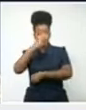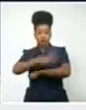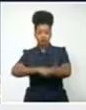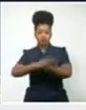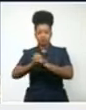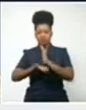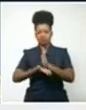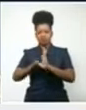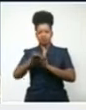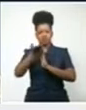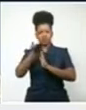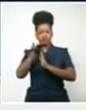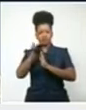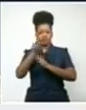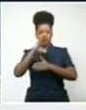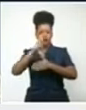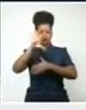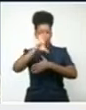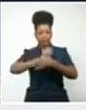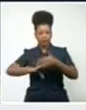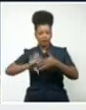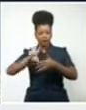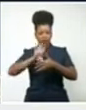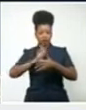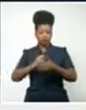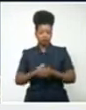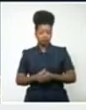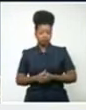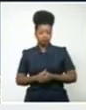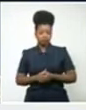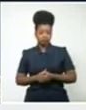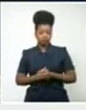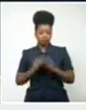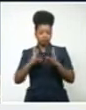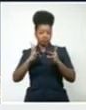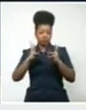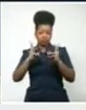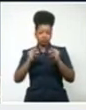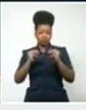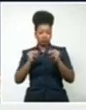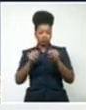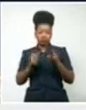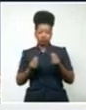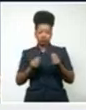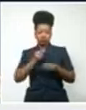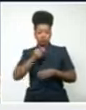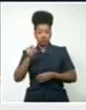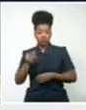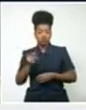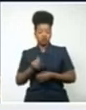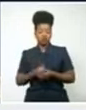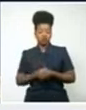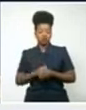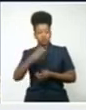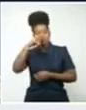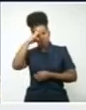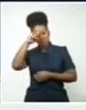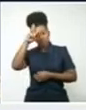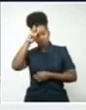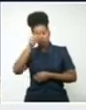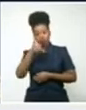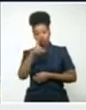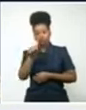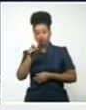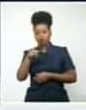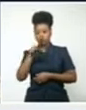de las Américas, con cifras muy elevadas. México, 10,91. Le sigue